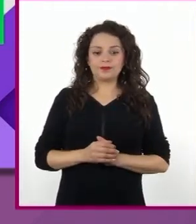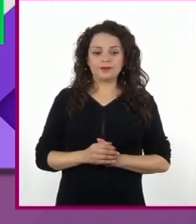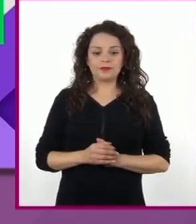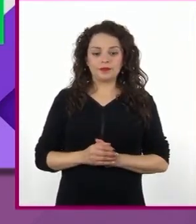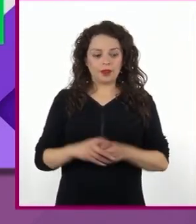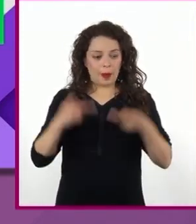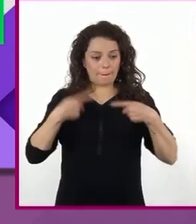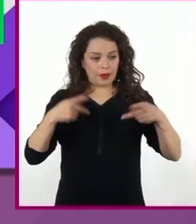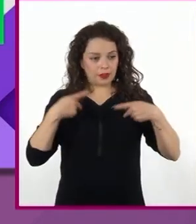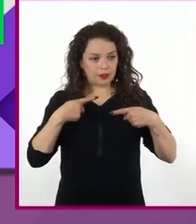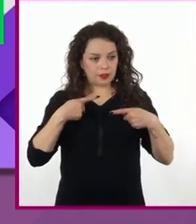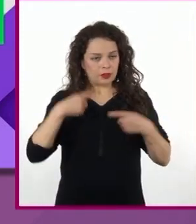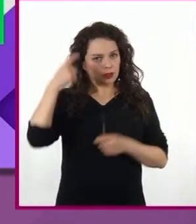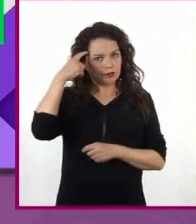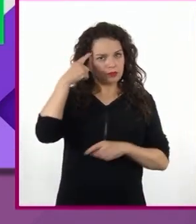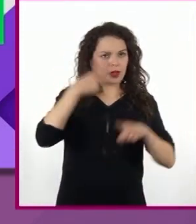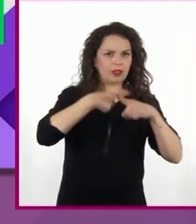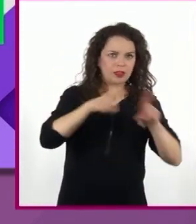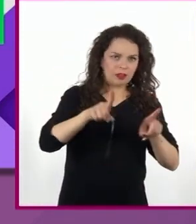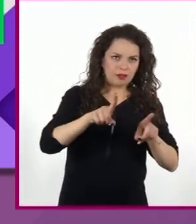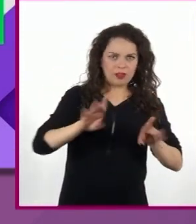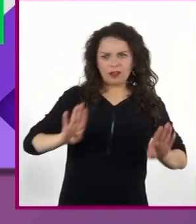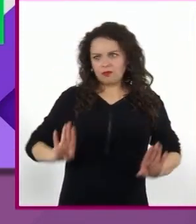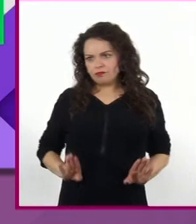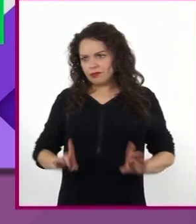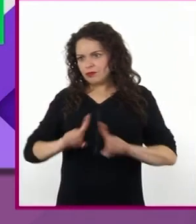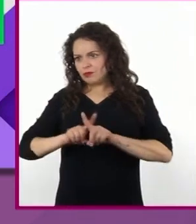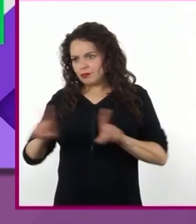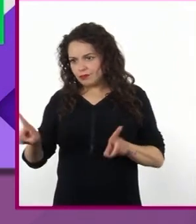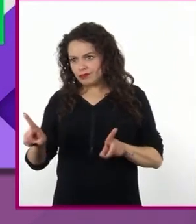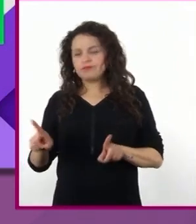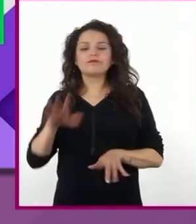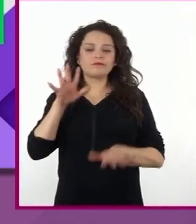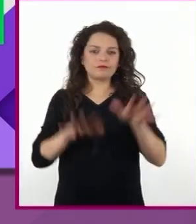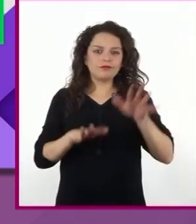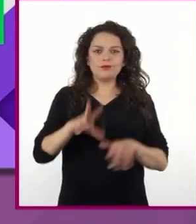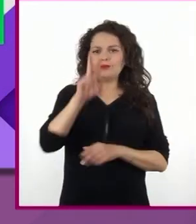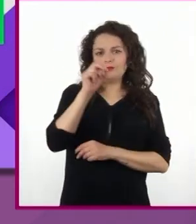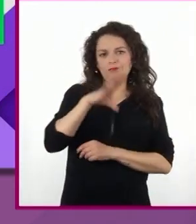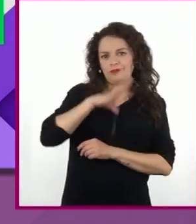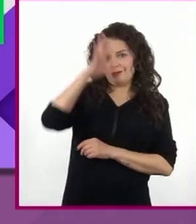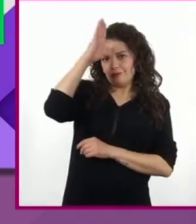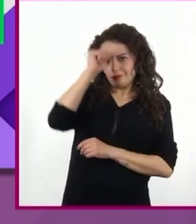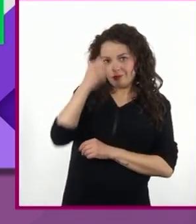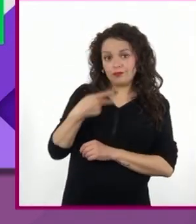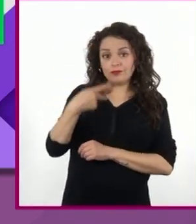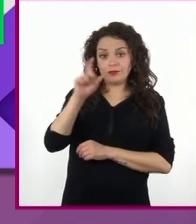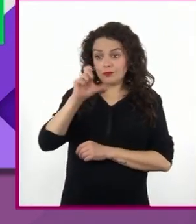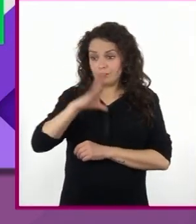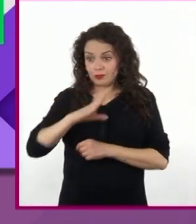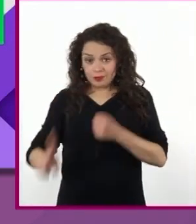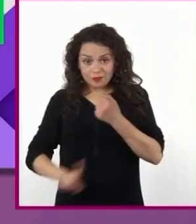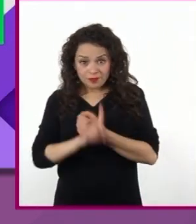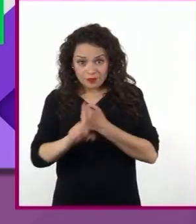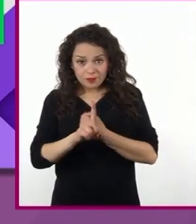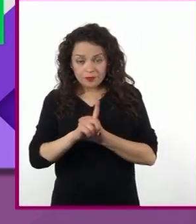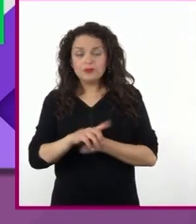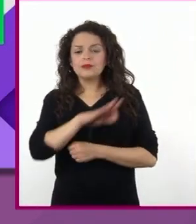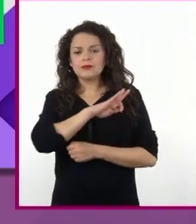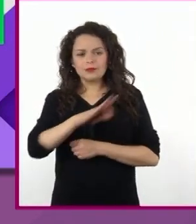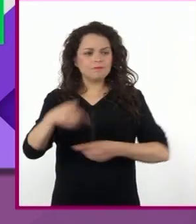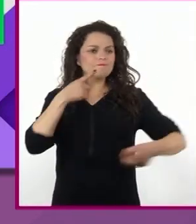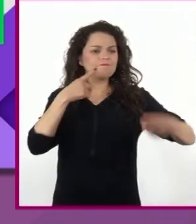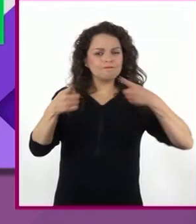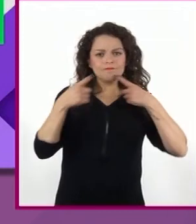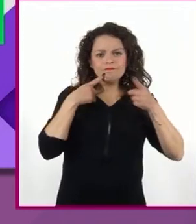pensar distinta, es frecuente estar en desacuerdo o incluso enfrentar situaciones de conflicto. Por ejemplo,